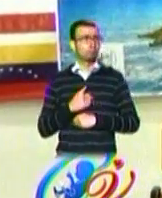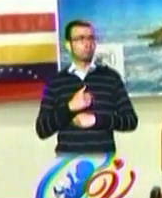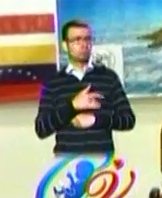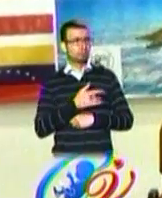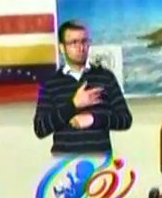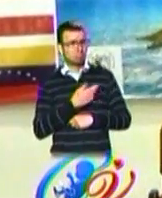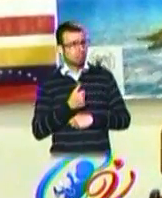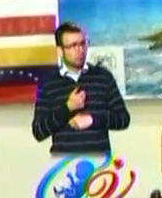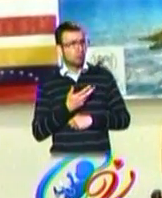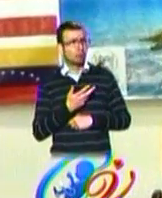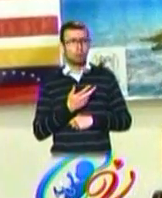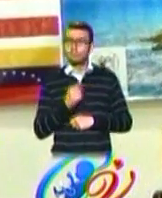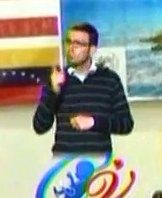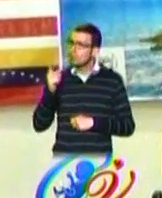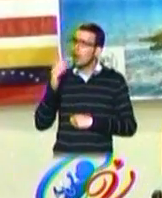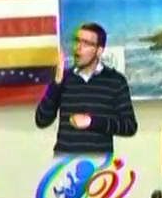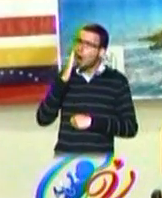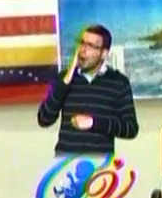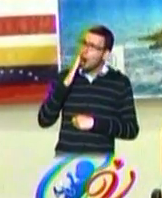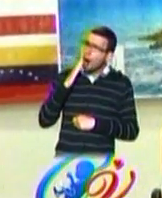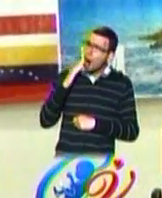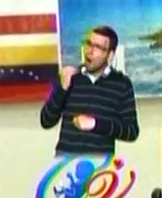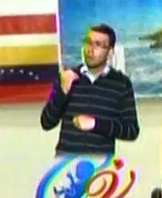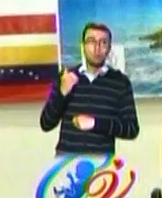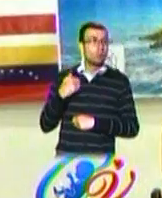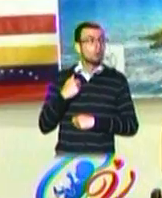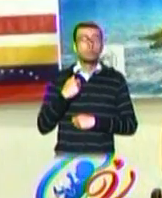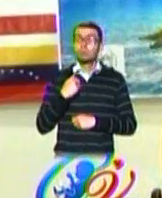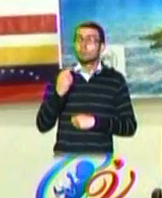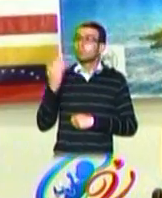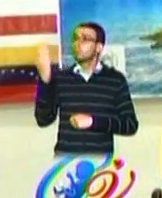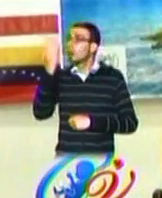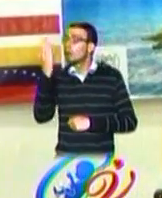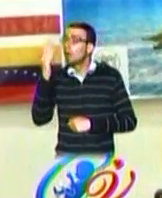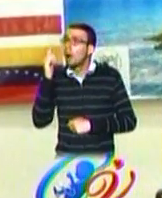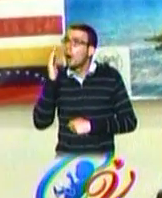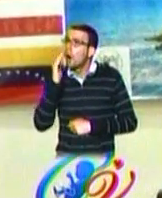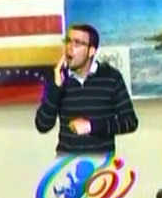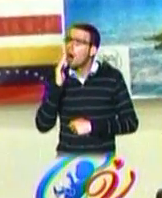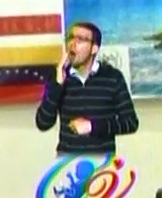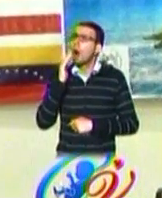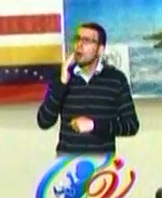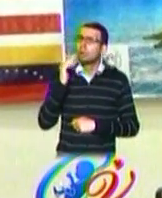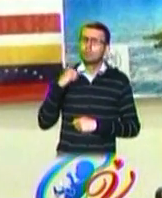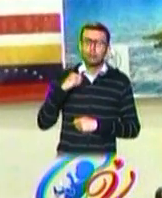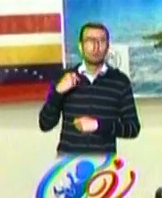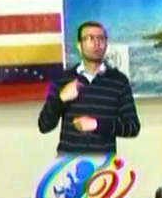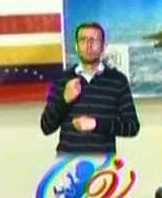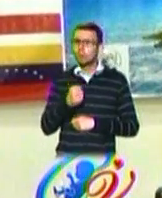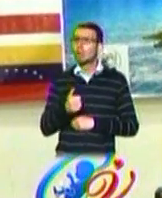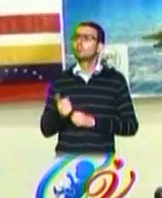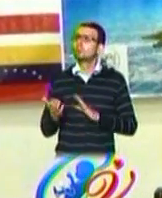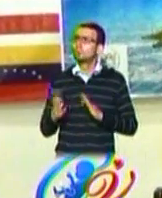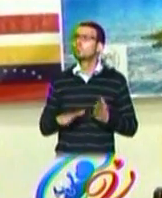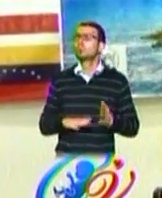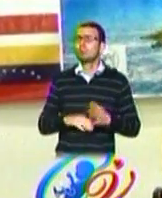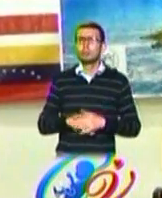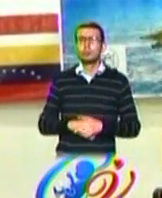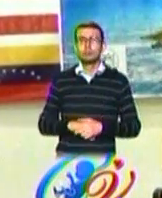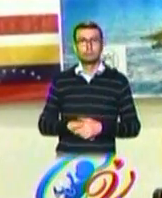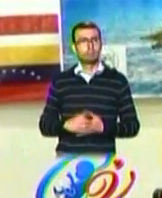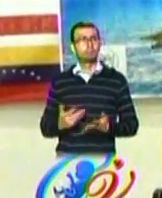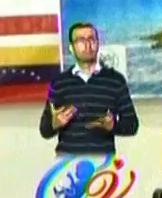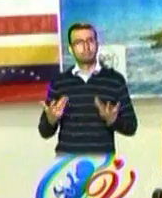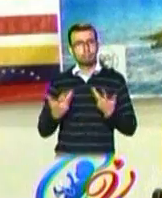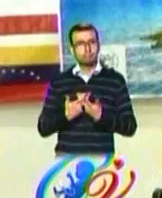mire cómo está de pálida. Pues ella va y se mira al espejo y dice, sí, me estoy muriendo. Entonces nosotros tenemos que